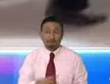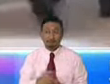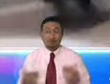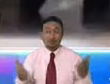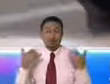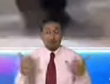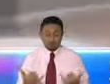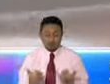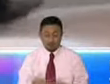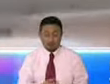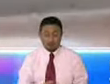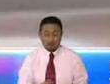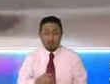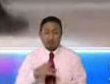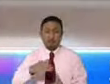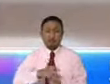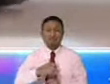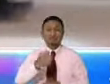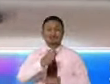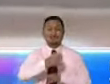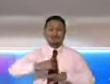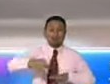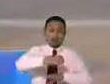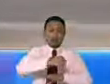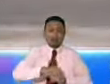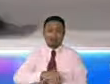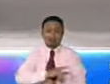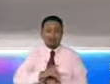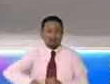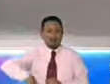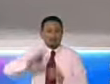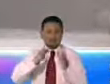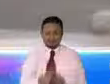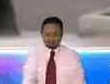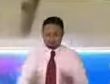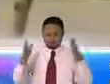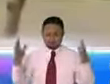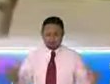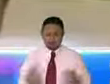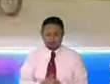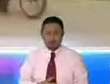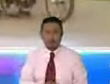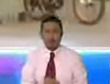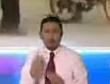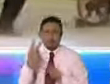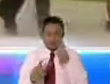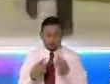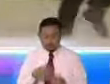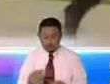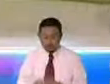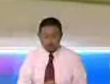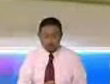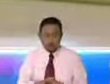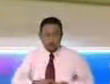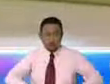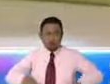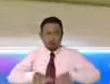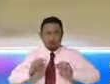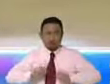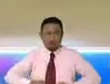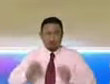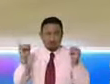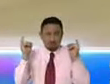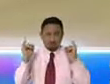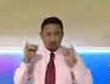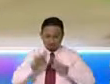la actualidad con el Parque Samanes, uno de los más grandes de la región, que ofrece a sus visitantes un amplio lugar de sano